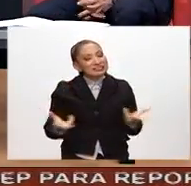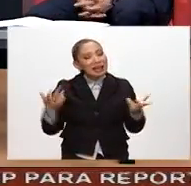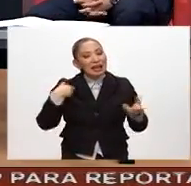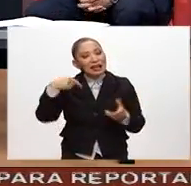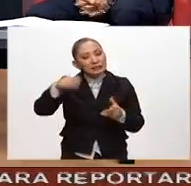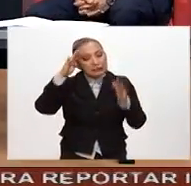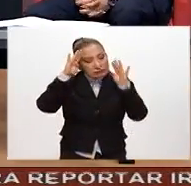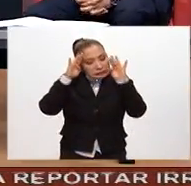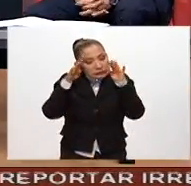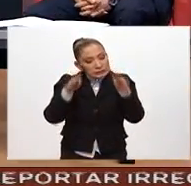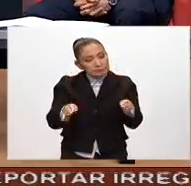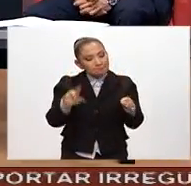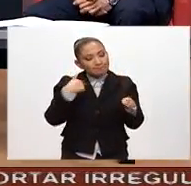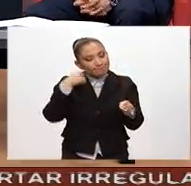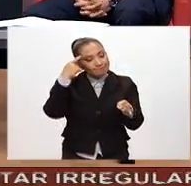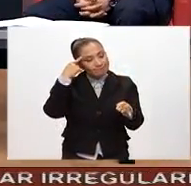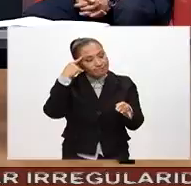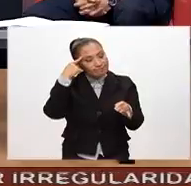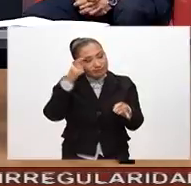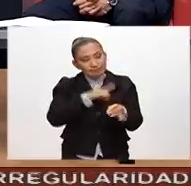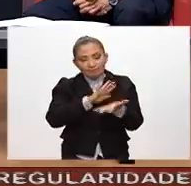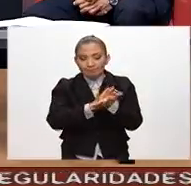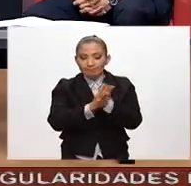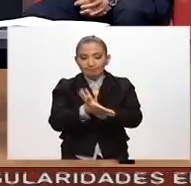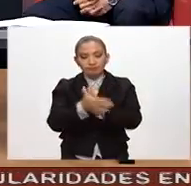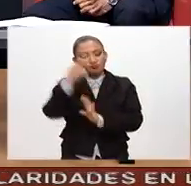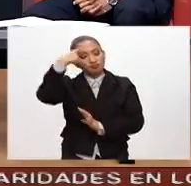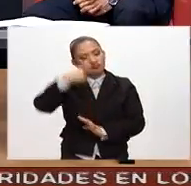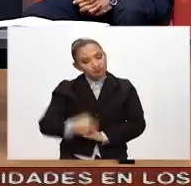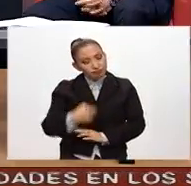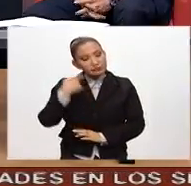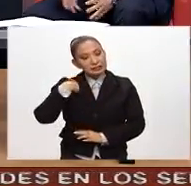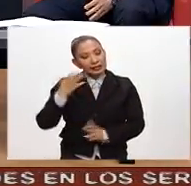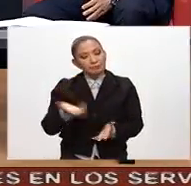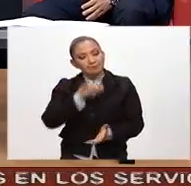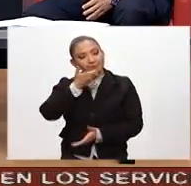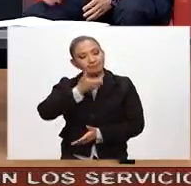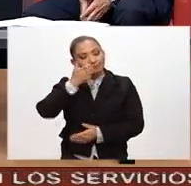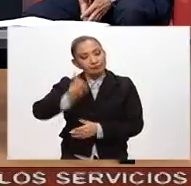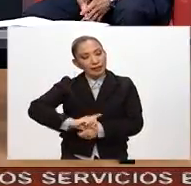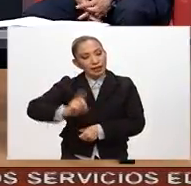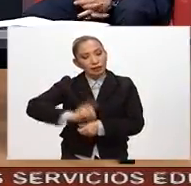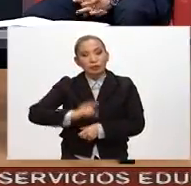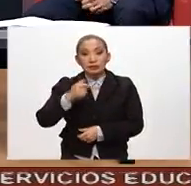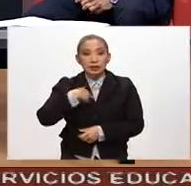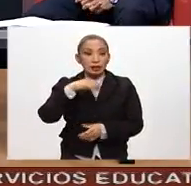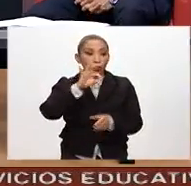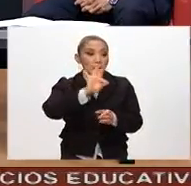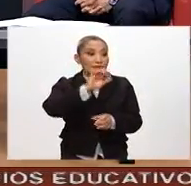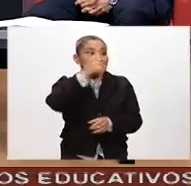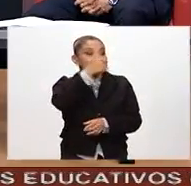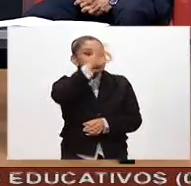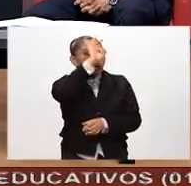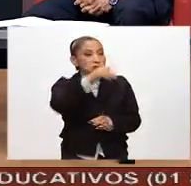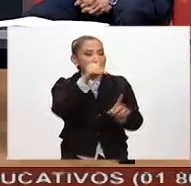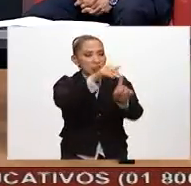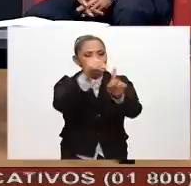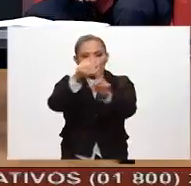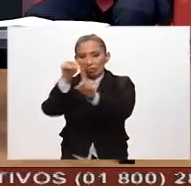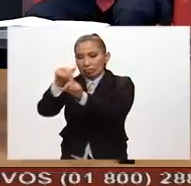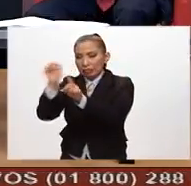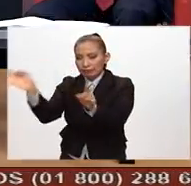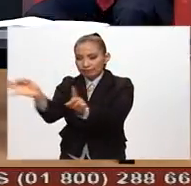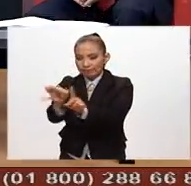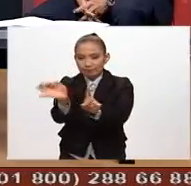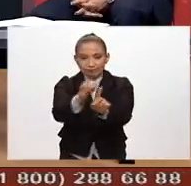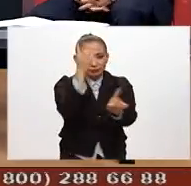esta conciencia y que la conciencia se traduzca en actitudes y conductas cotidianas. Pues hay que convencer a esos 46% de los mexicanos para